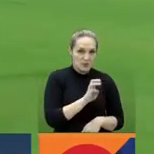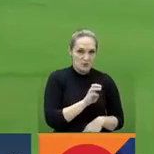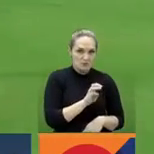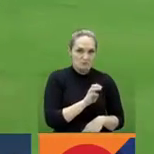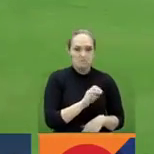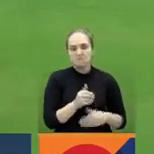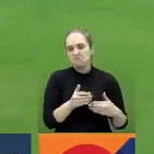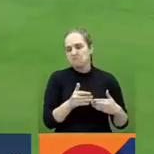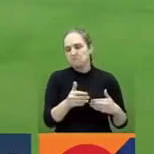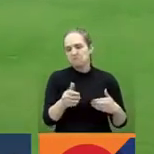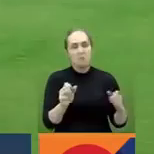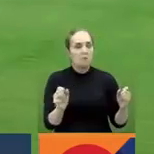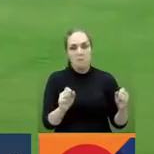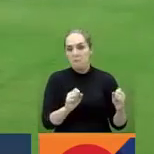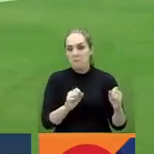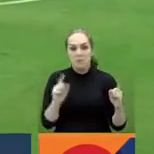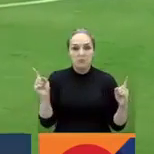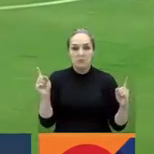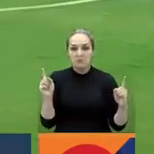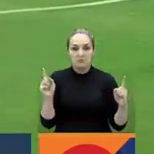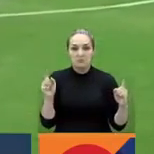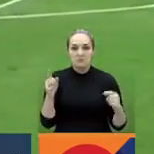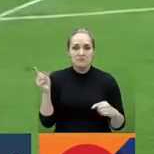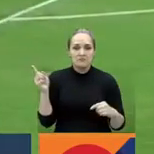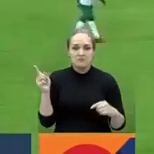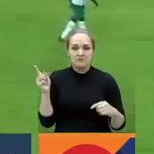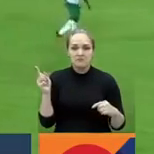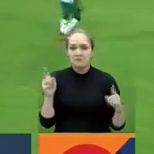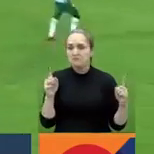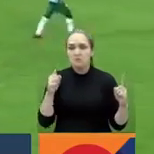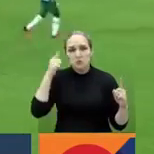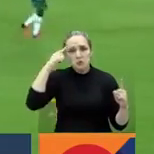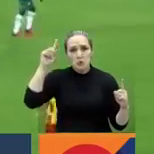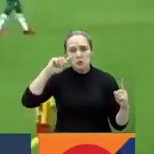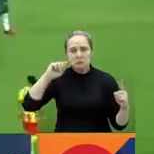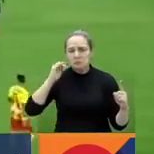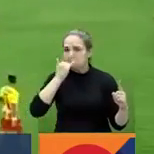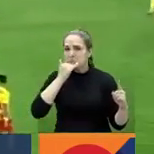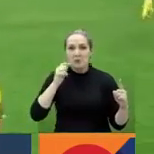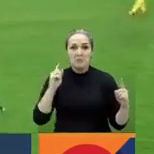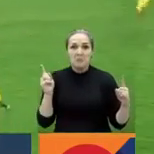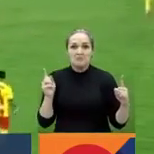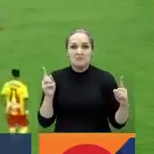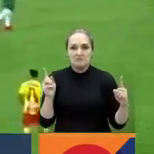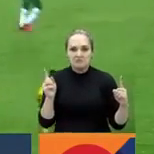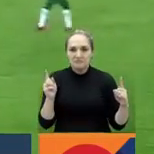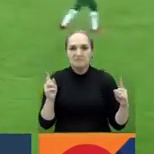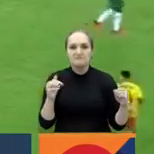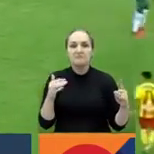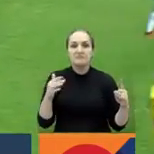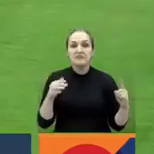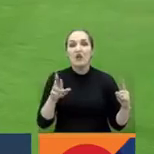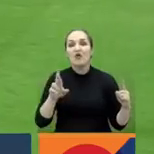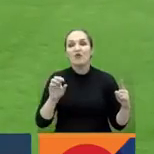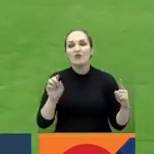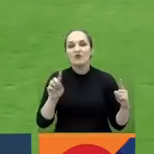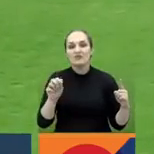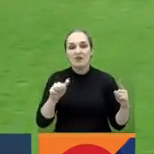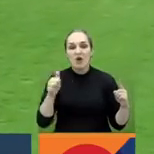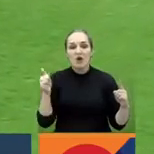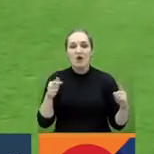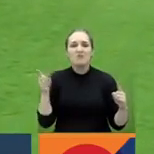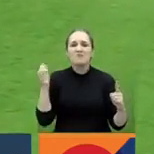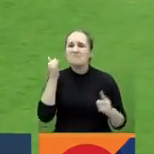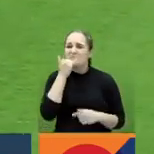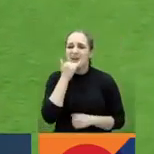sonrió a Wilfrido de la Rosa, que sin querer queriendo, marcó el 1-1. Nuevamente de la Rosa, tres minutos más tarde, aprovechó este caramelito anticipado